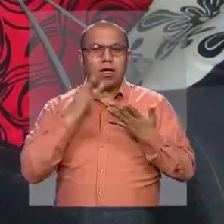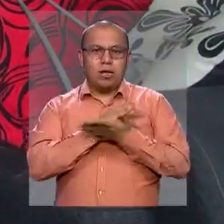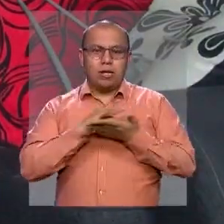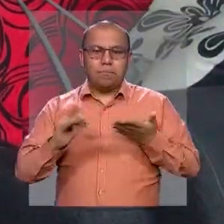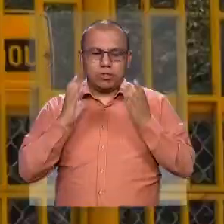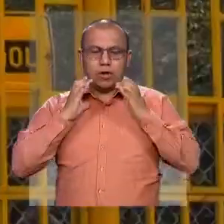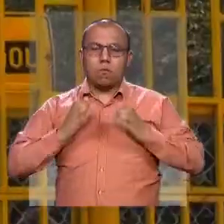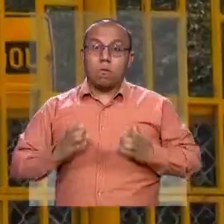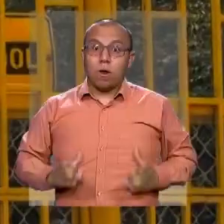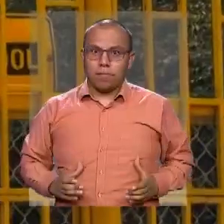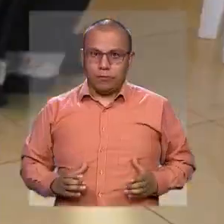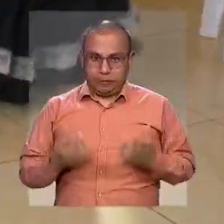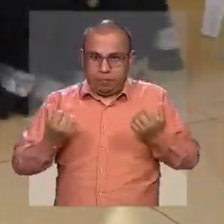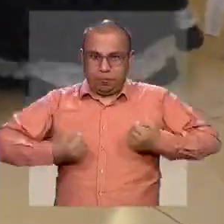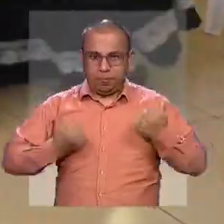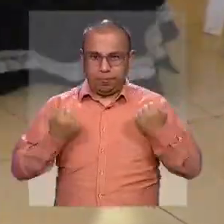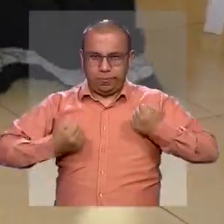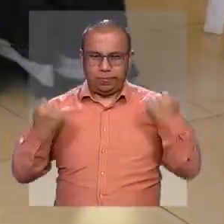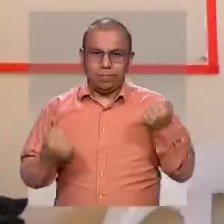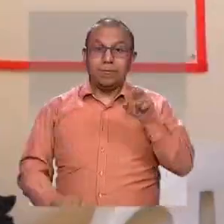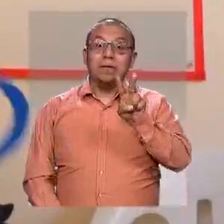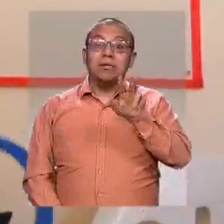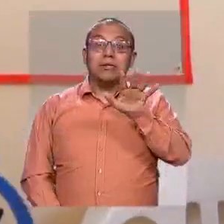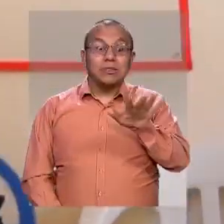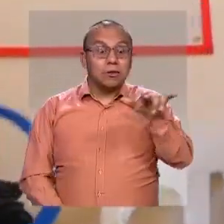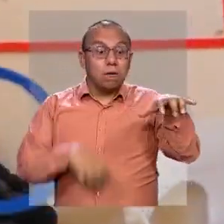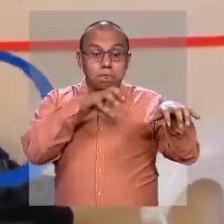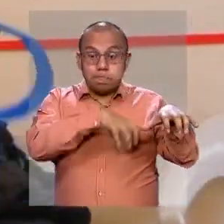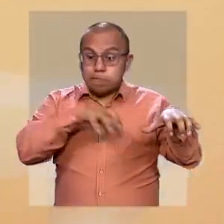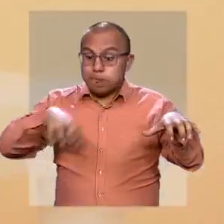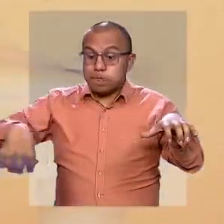el cuerpo y el alma. En Bogotá hay 25